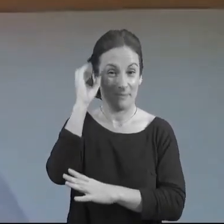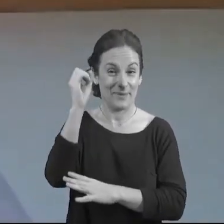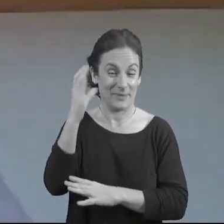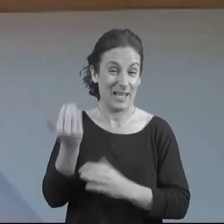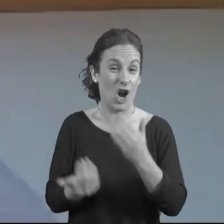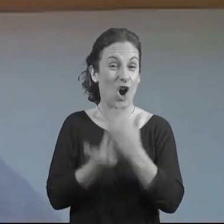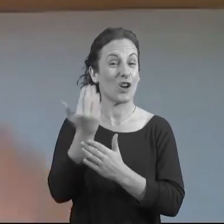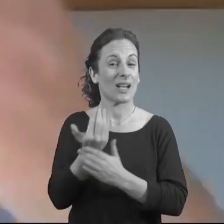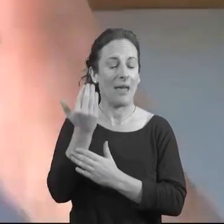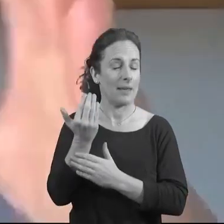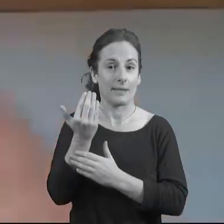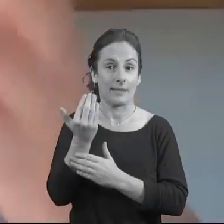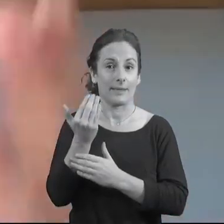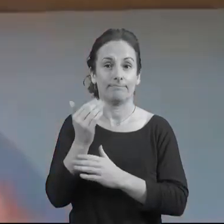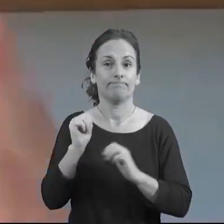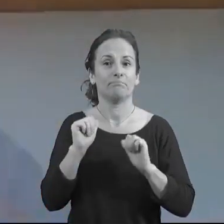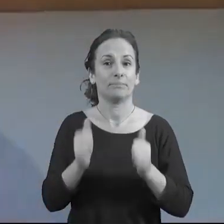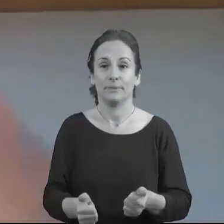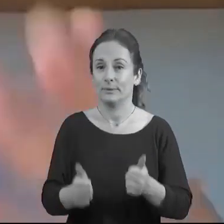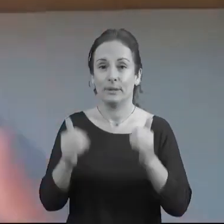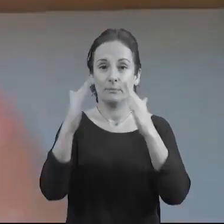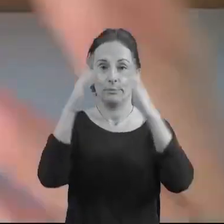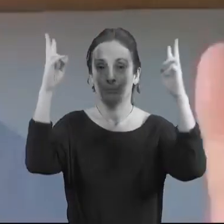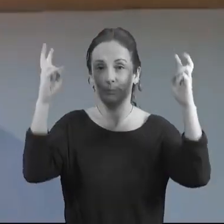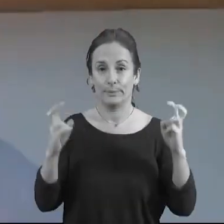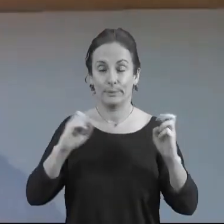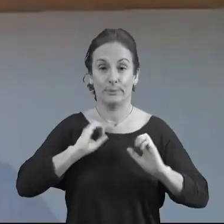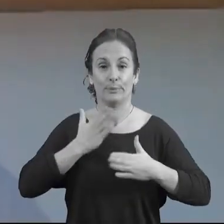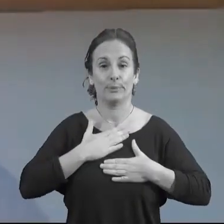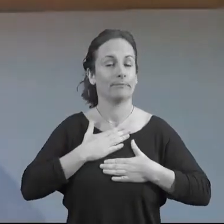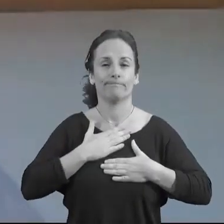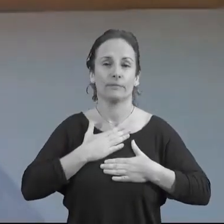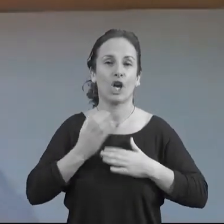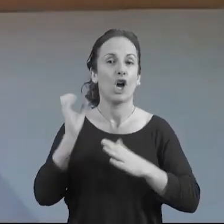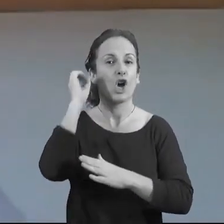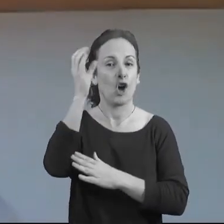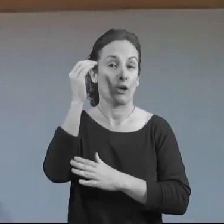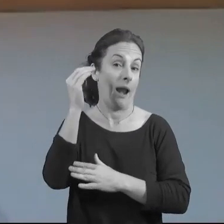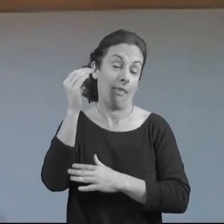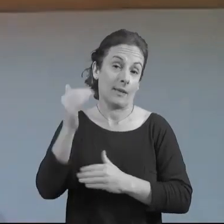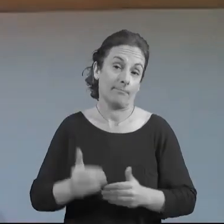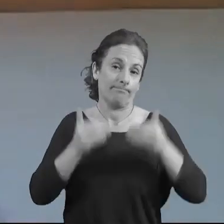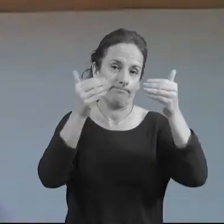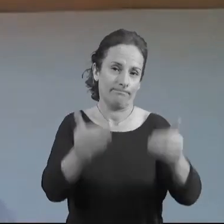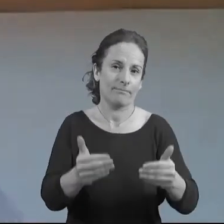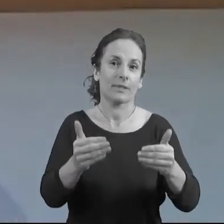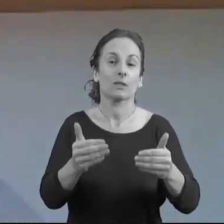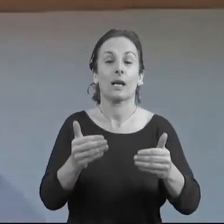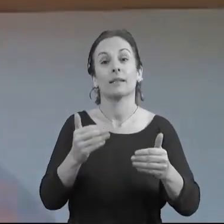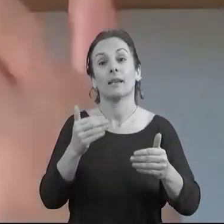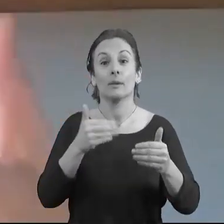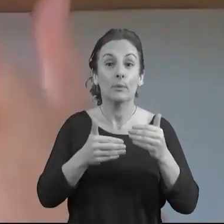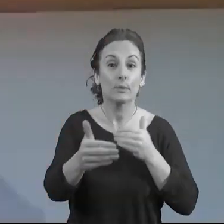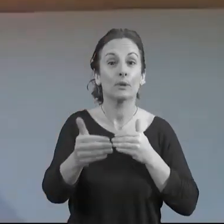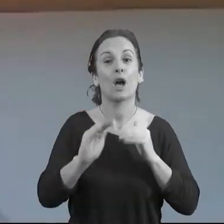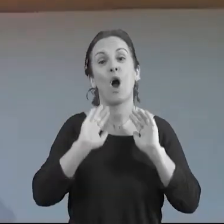que ajornar, varen dir que aplazar, porque te volveremos a invitar a participar cuando podamos volver